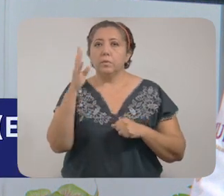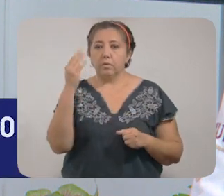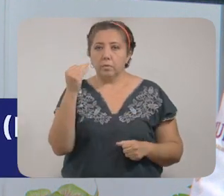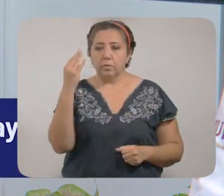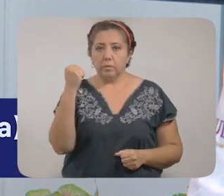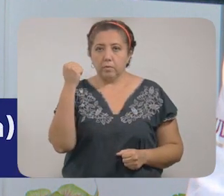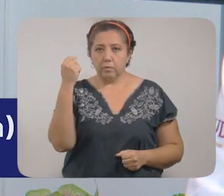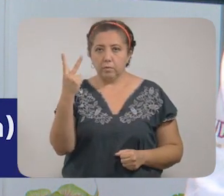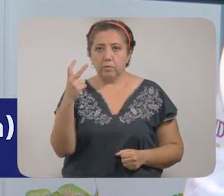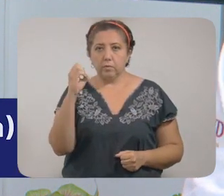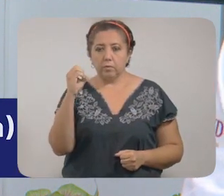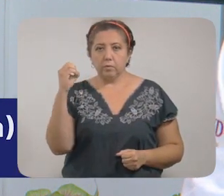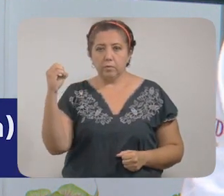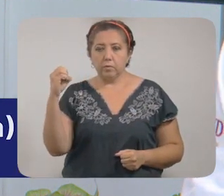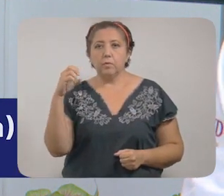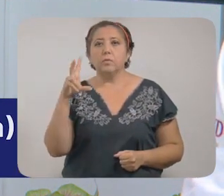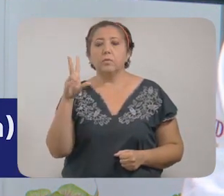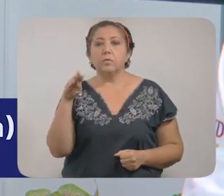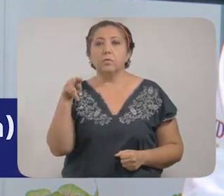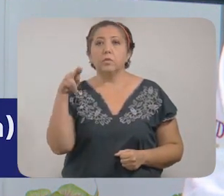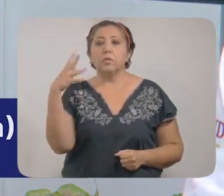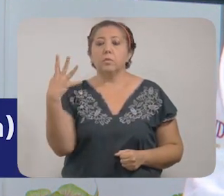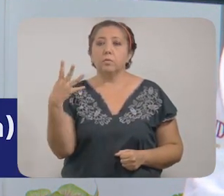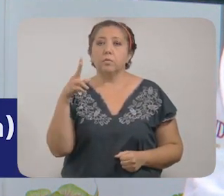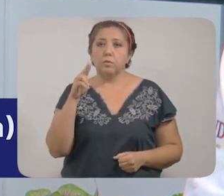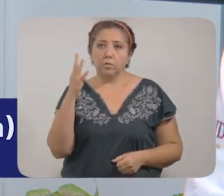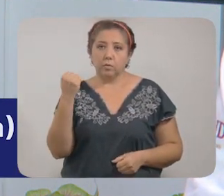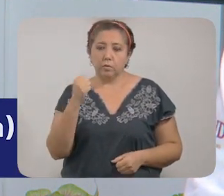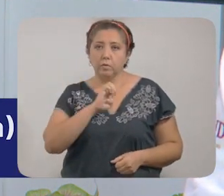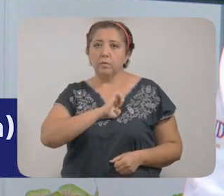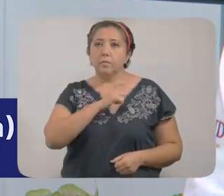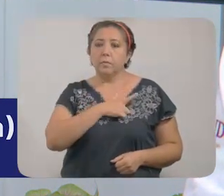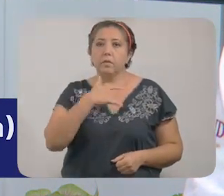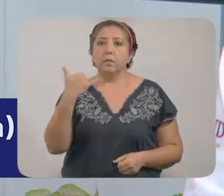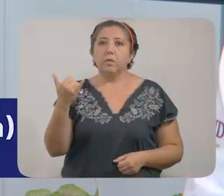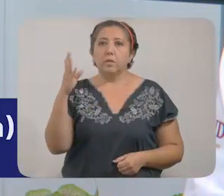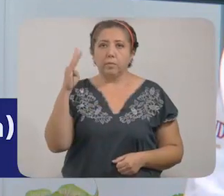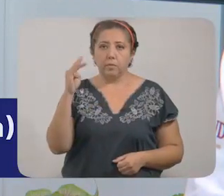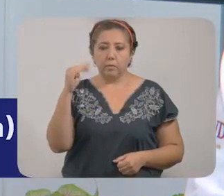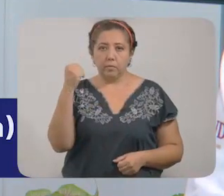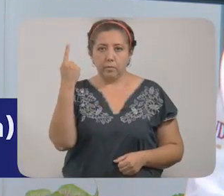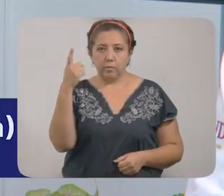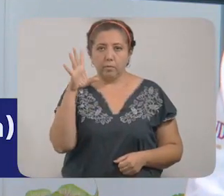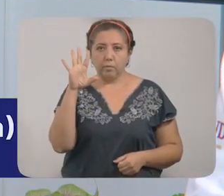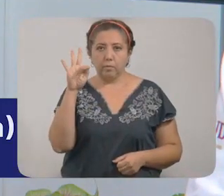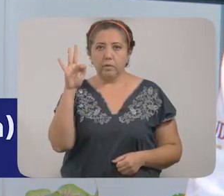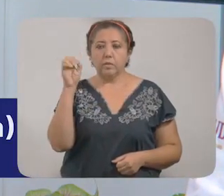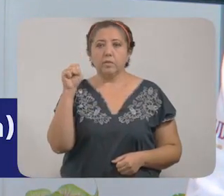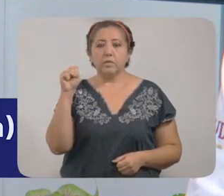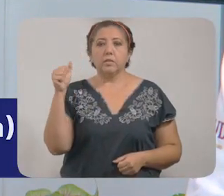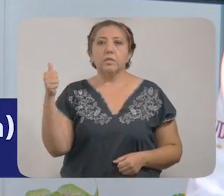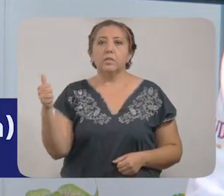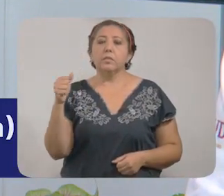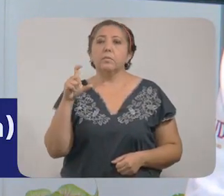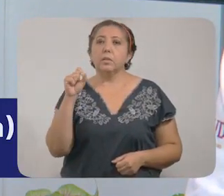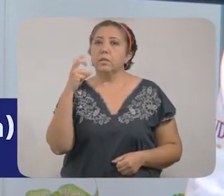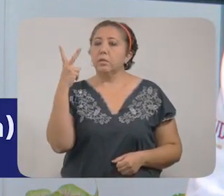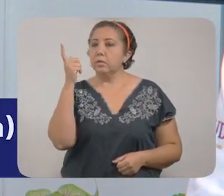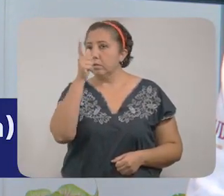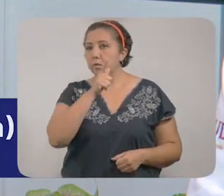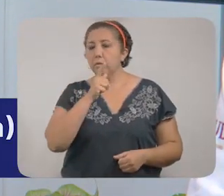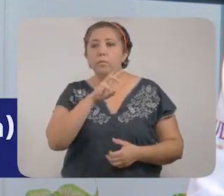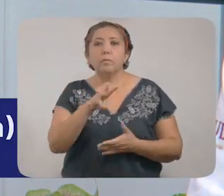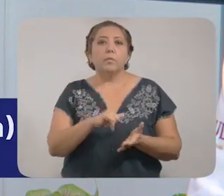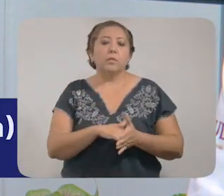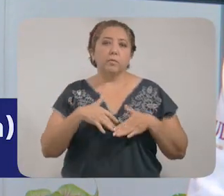número 99 92 00 84 89 en español y 99 91 46 6 22 en lengua maya